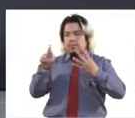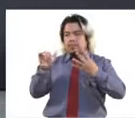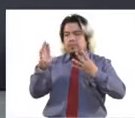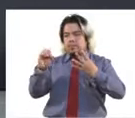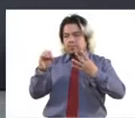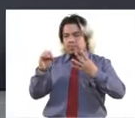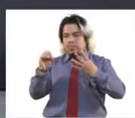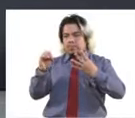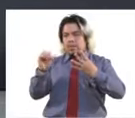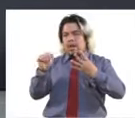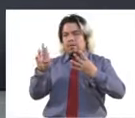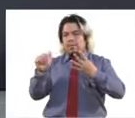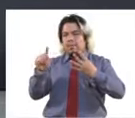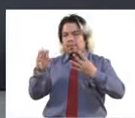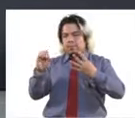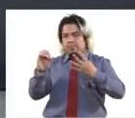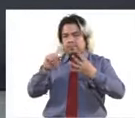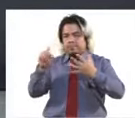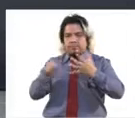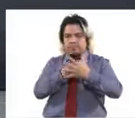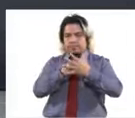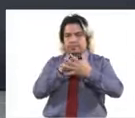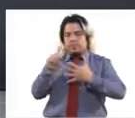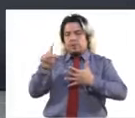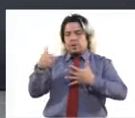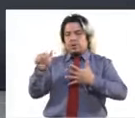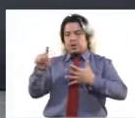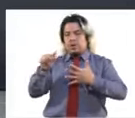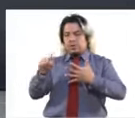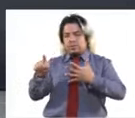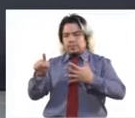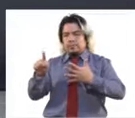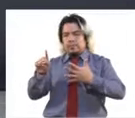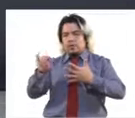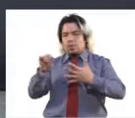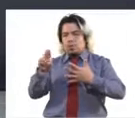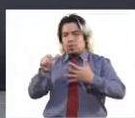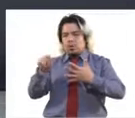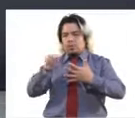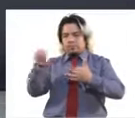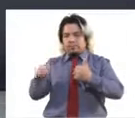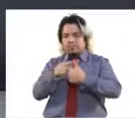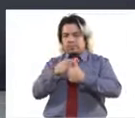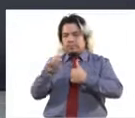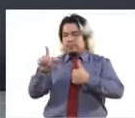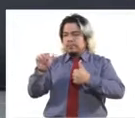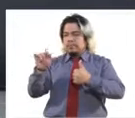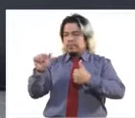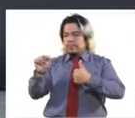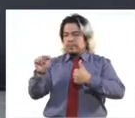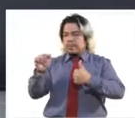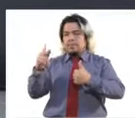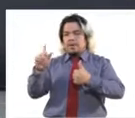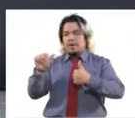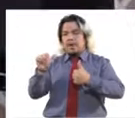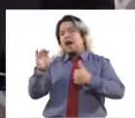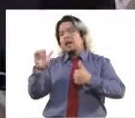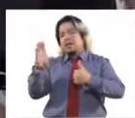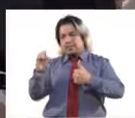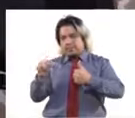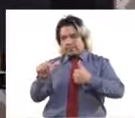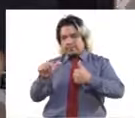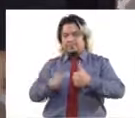López Luis Alberto, Gutiérrez García Juana de Dios y Silvestre Pineda Alicia.